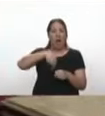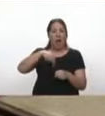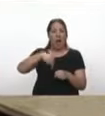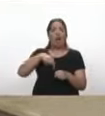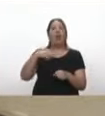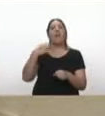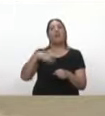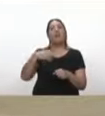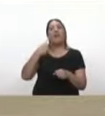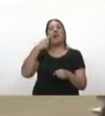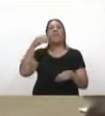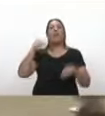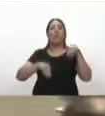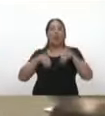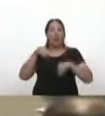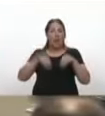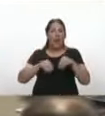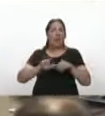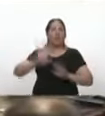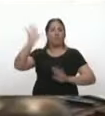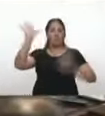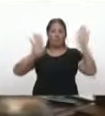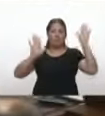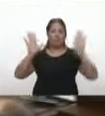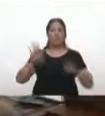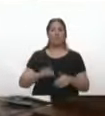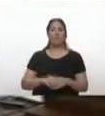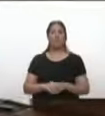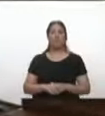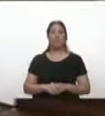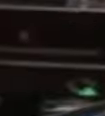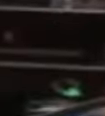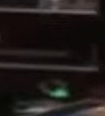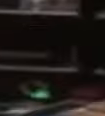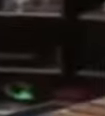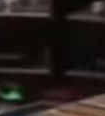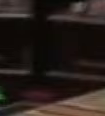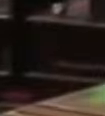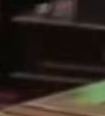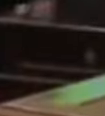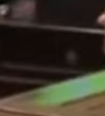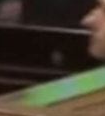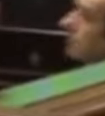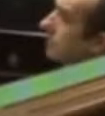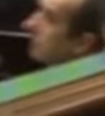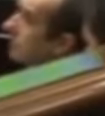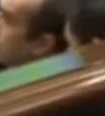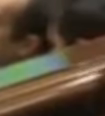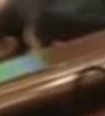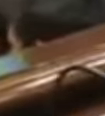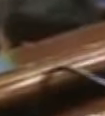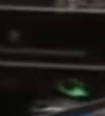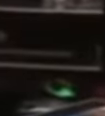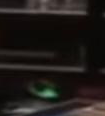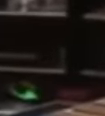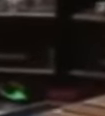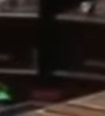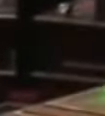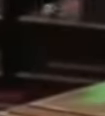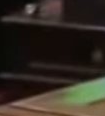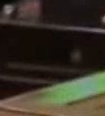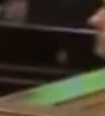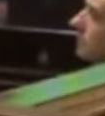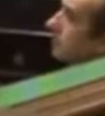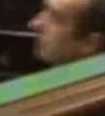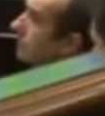va a pasar esto, no puede hacer nada, es cierto, en su lugar no puede hacer nada, porque no puede votar, no puede dar